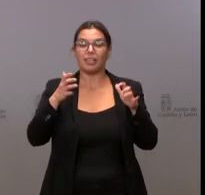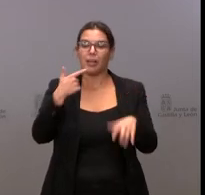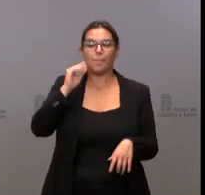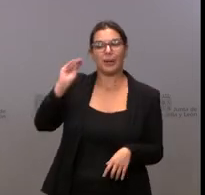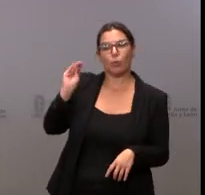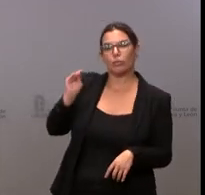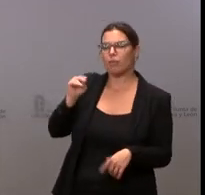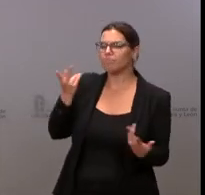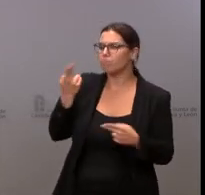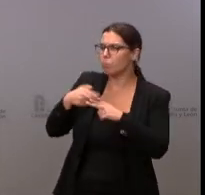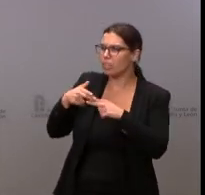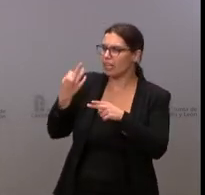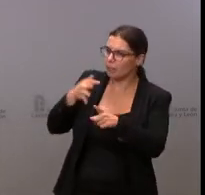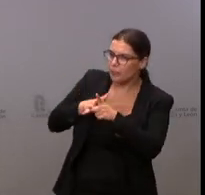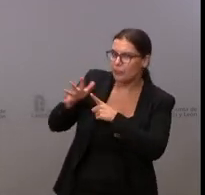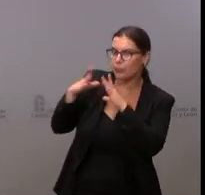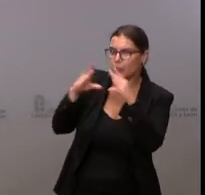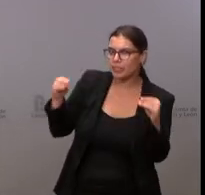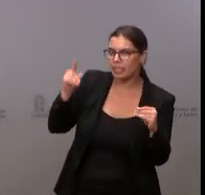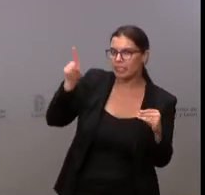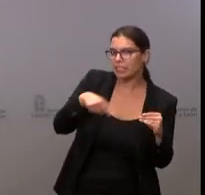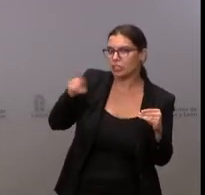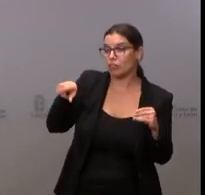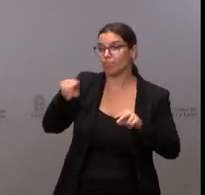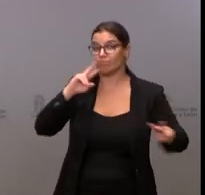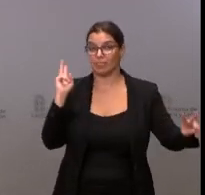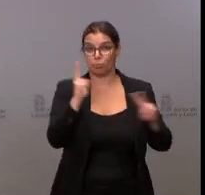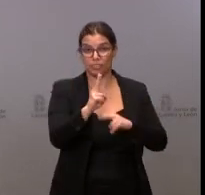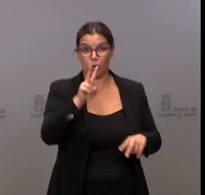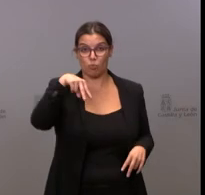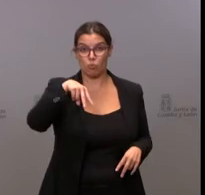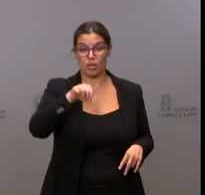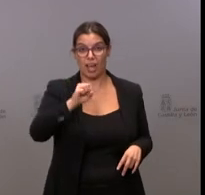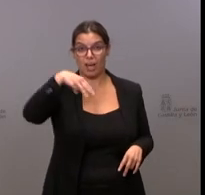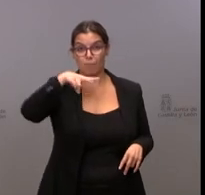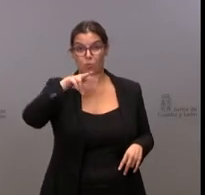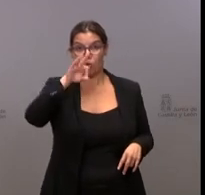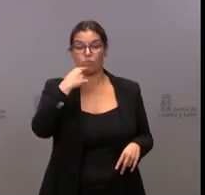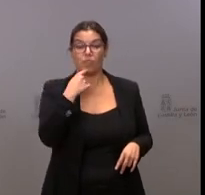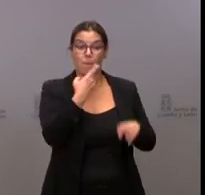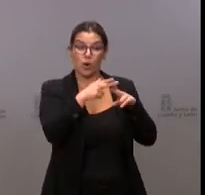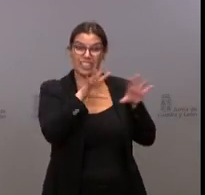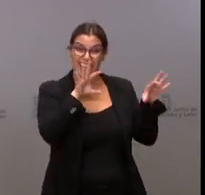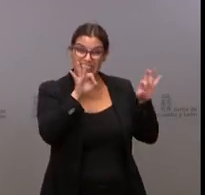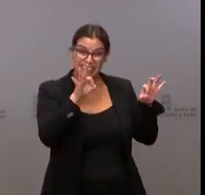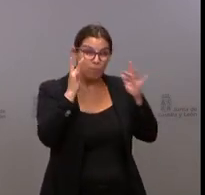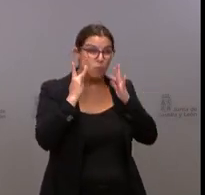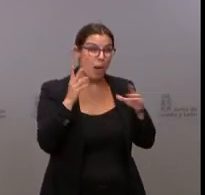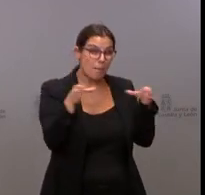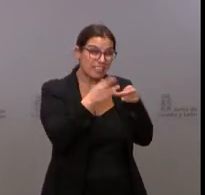debía entrar en la universidad respondí a política de partidos no